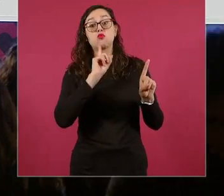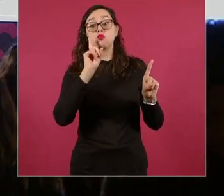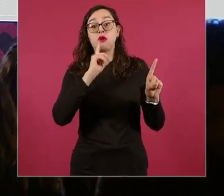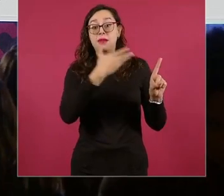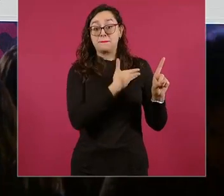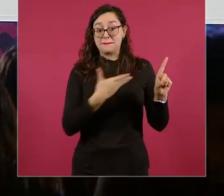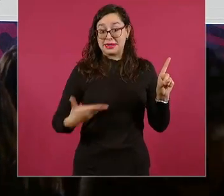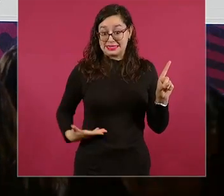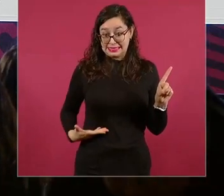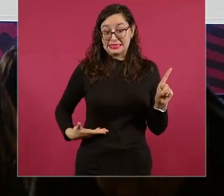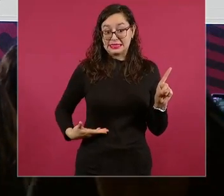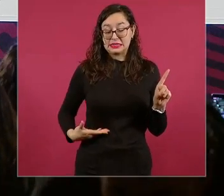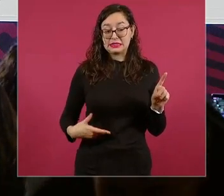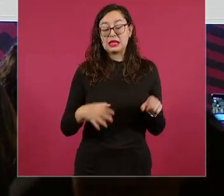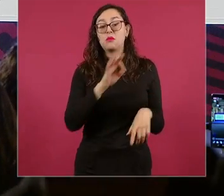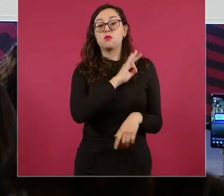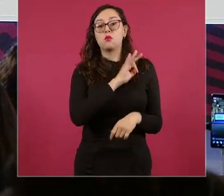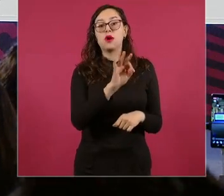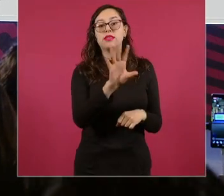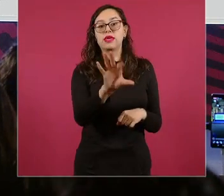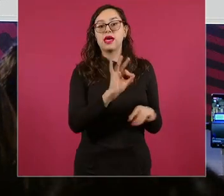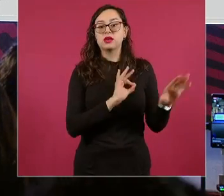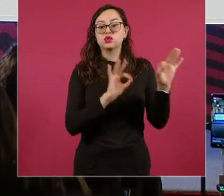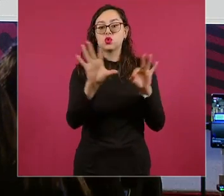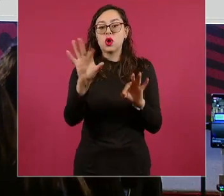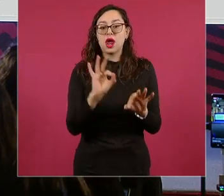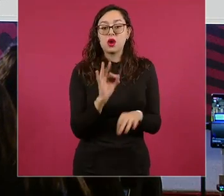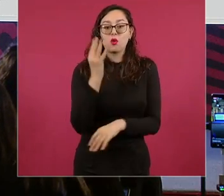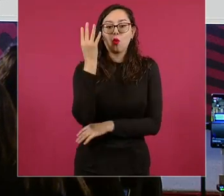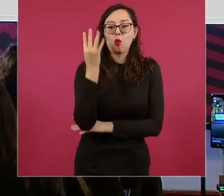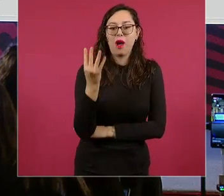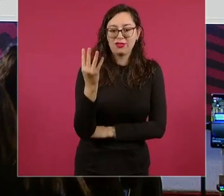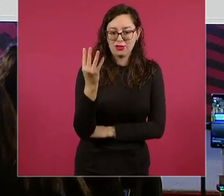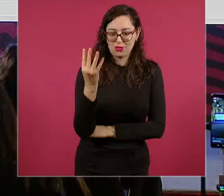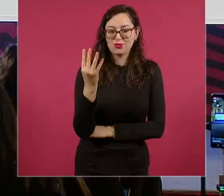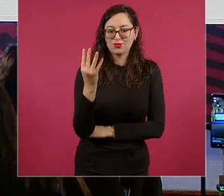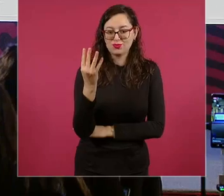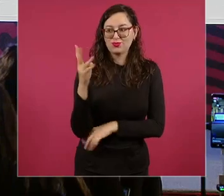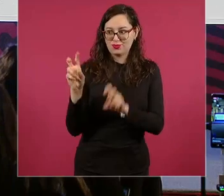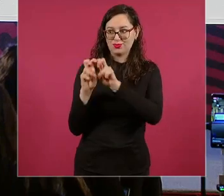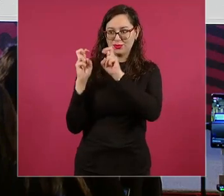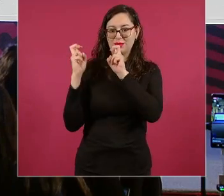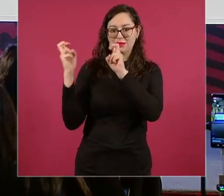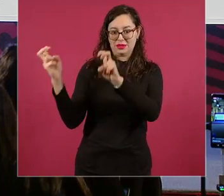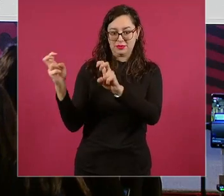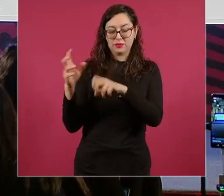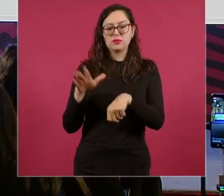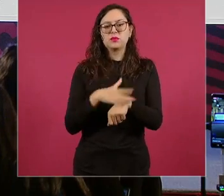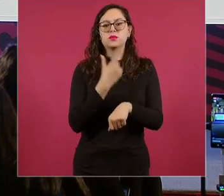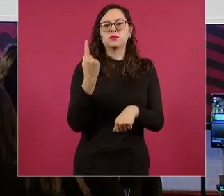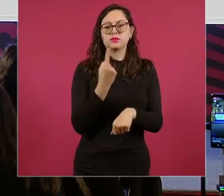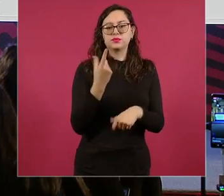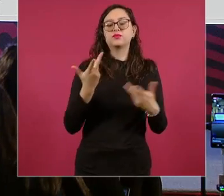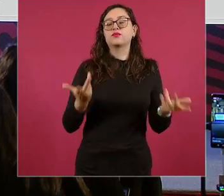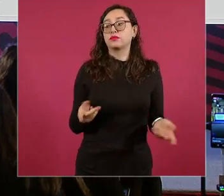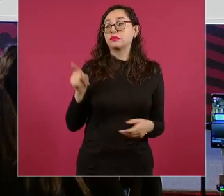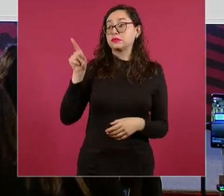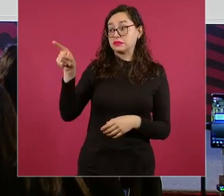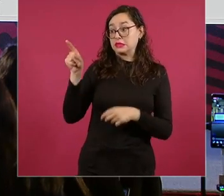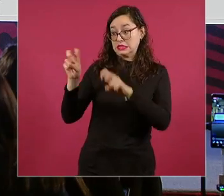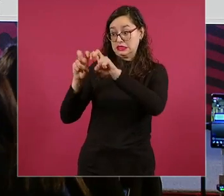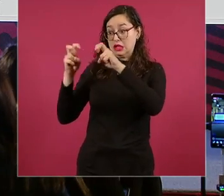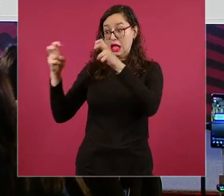El primero es Luis María Aguilar, que concluye su periodo en diciembre de